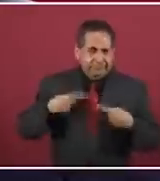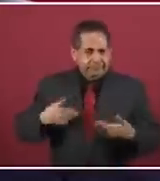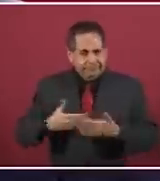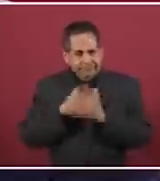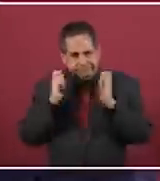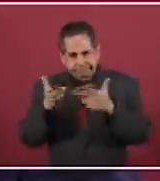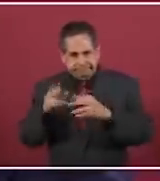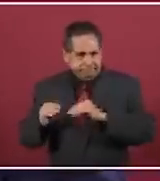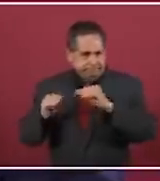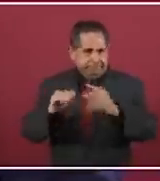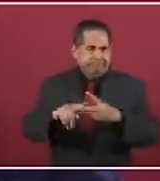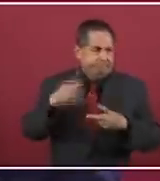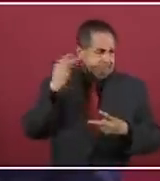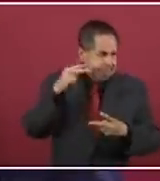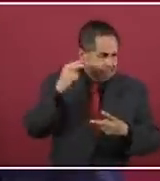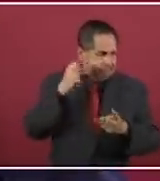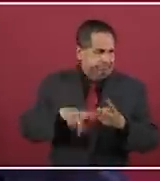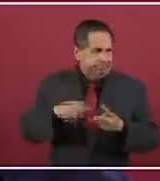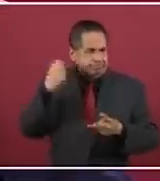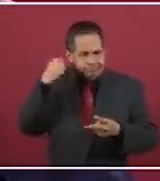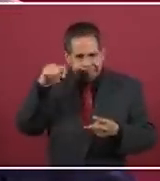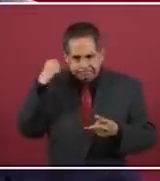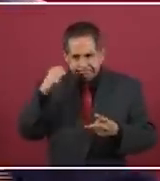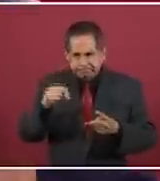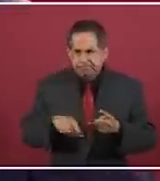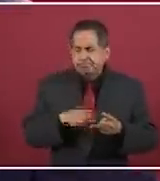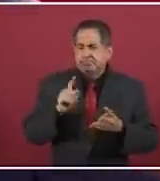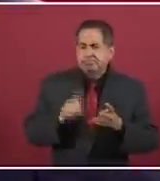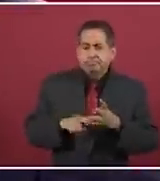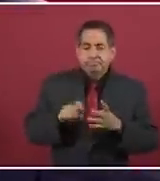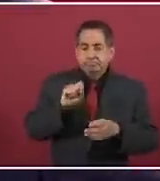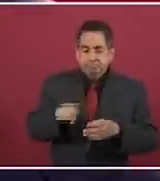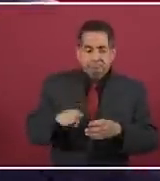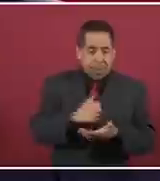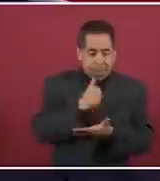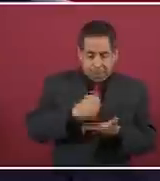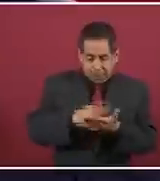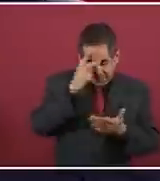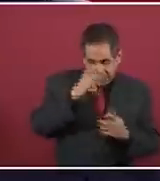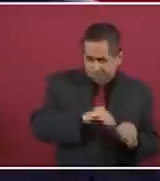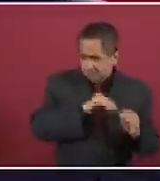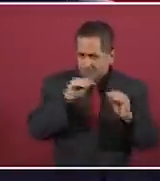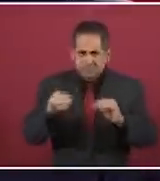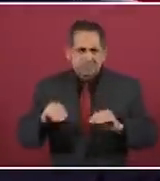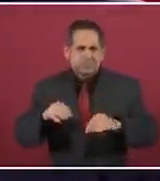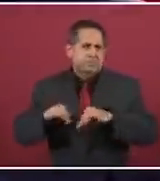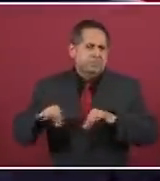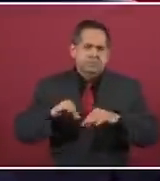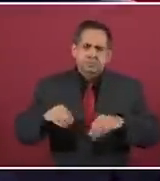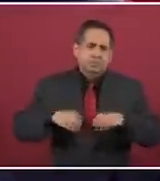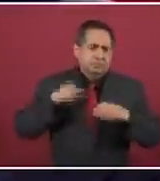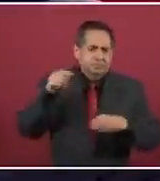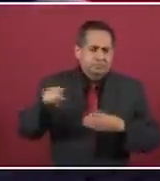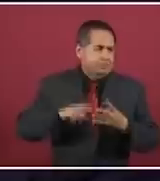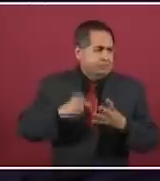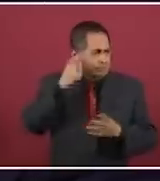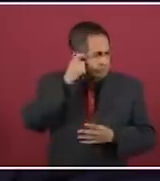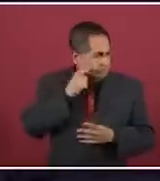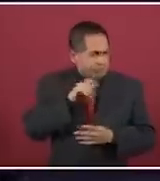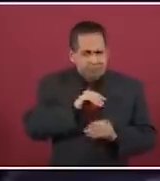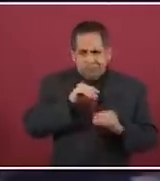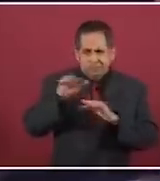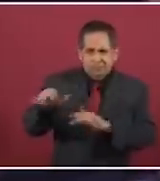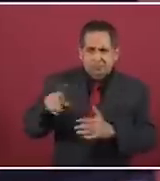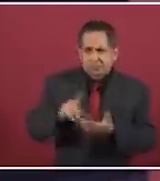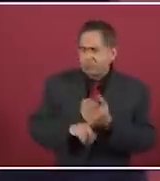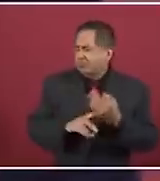chiapanecos, veracruzanos, tabasqueños, de la Ciudad de México, de Guerrero,